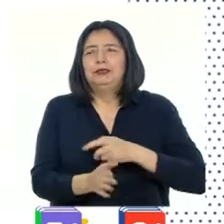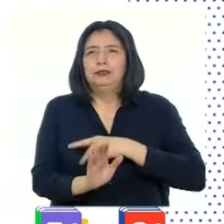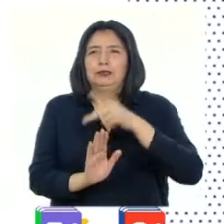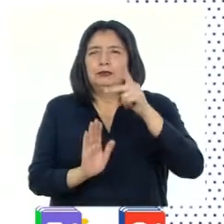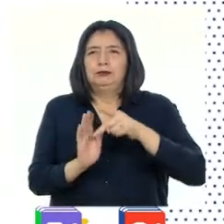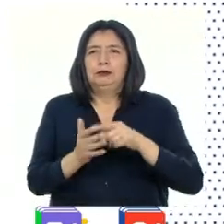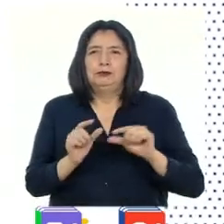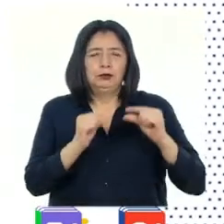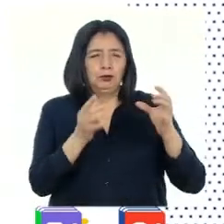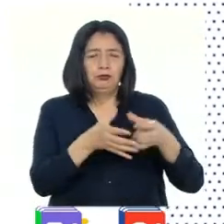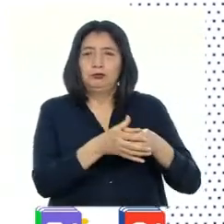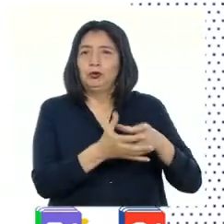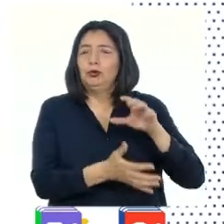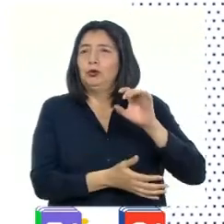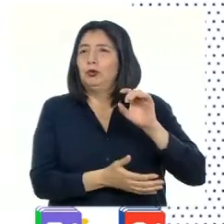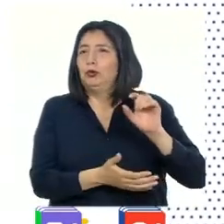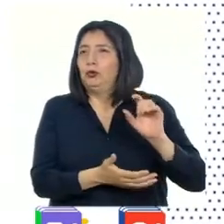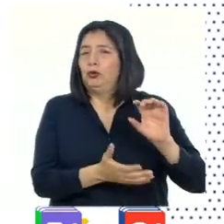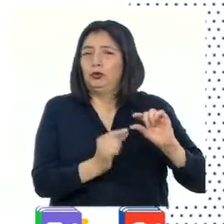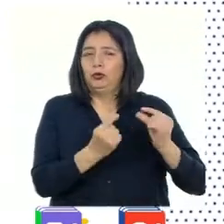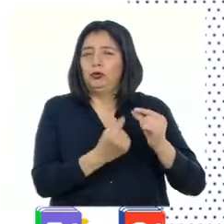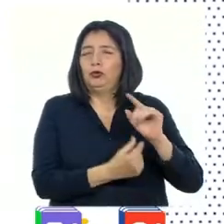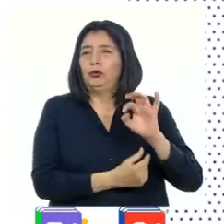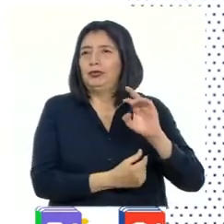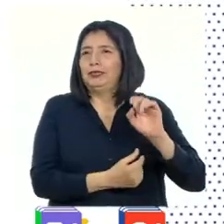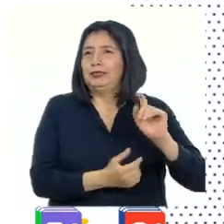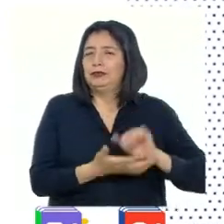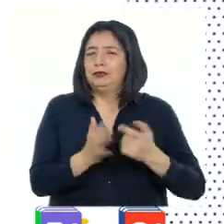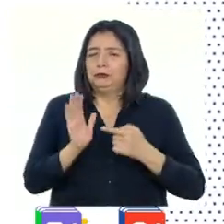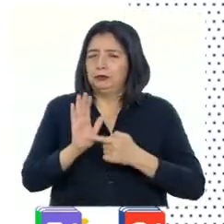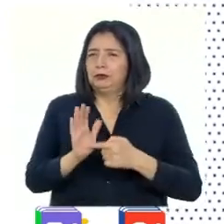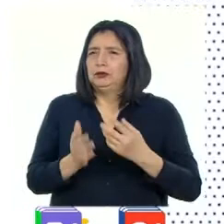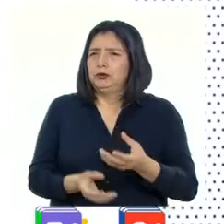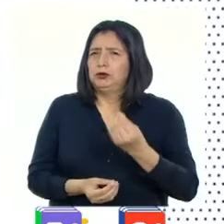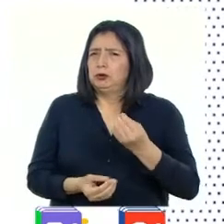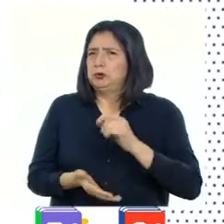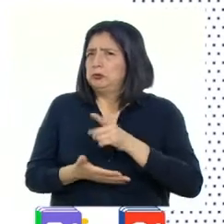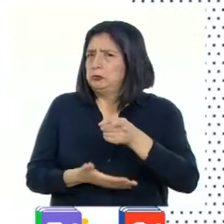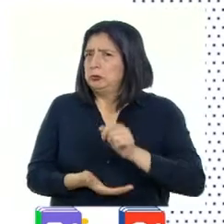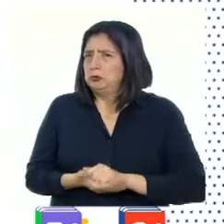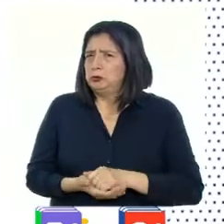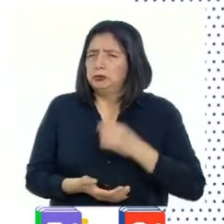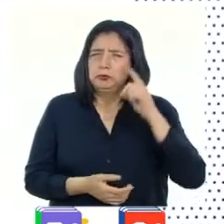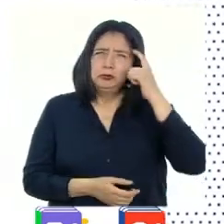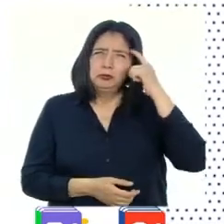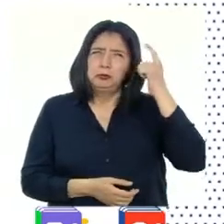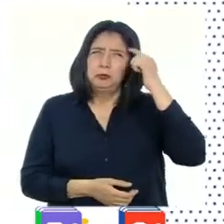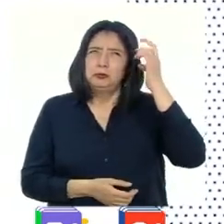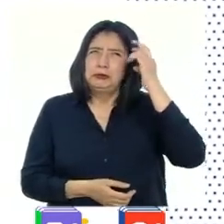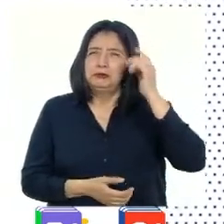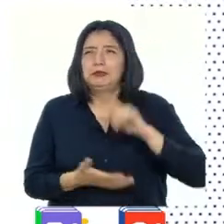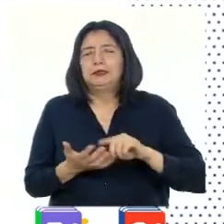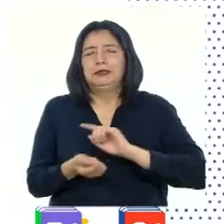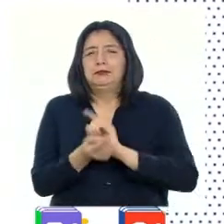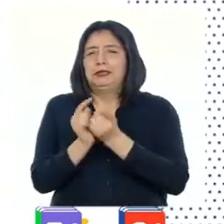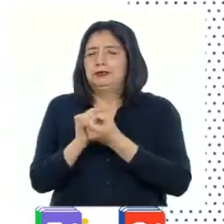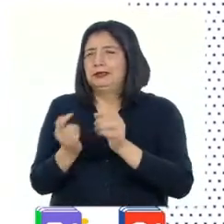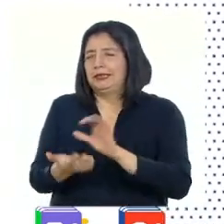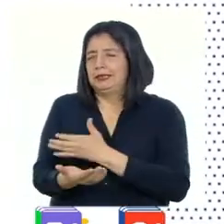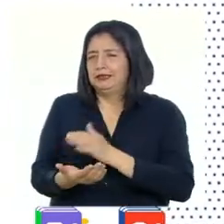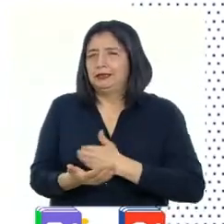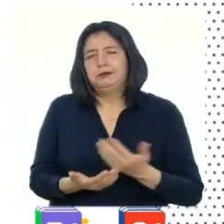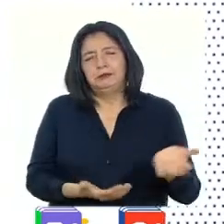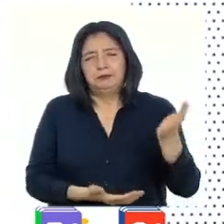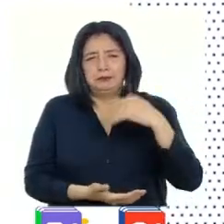programa Orquestando. Y hoy estoy aquí porque te mostraré cómo convertir tus reflexiones en canción. Así